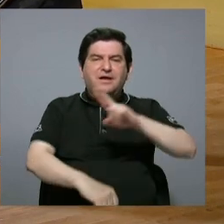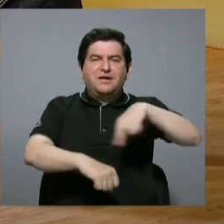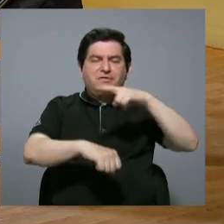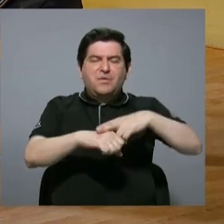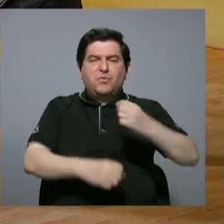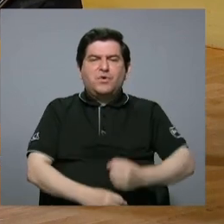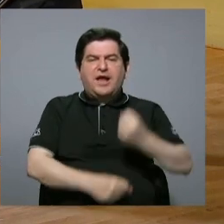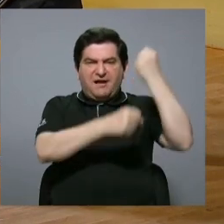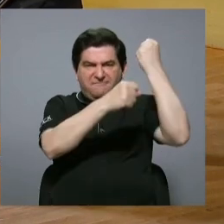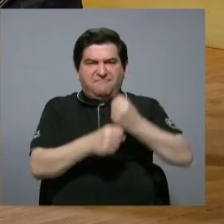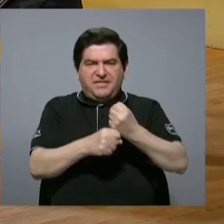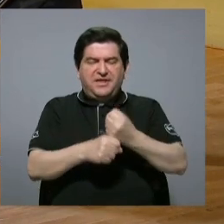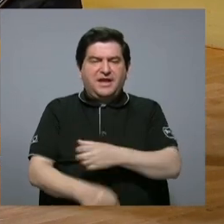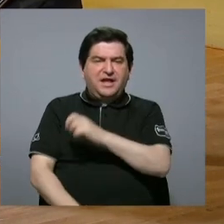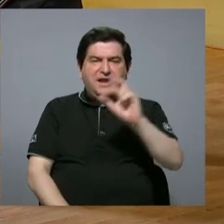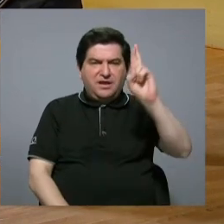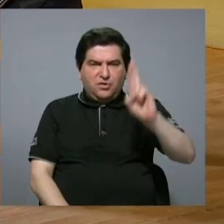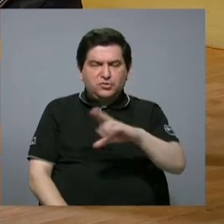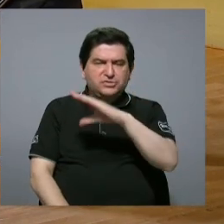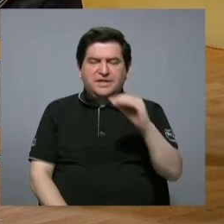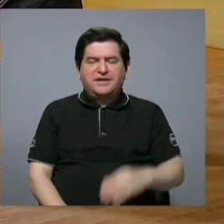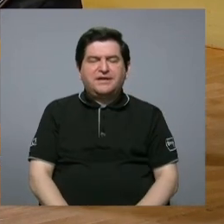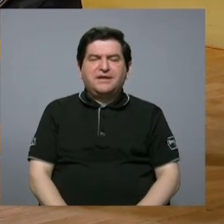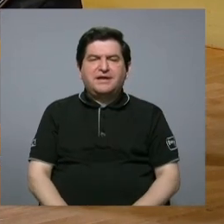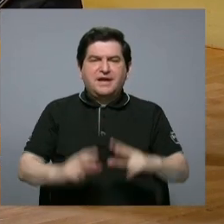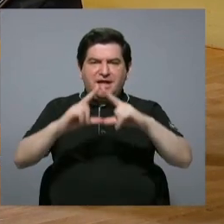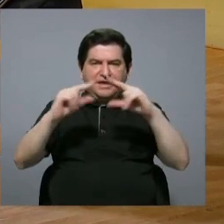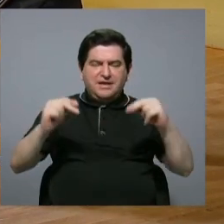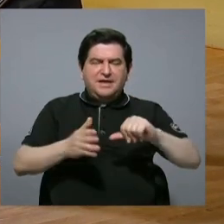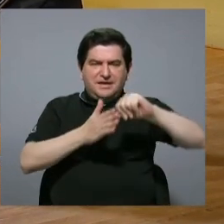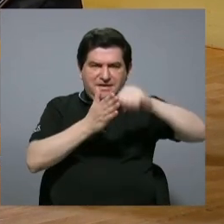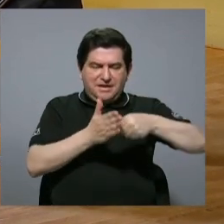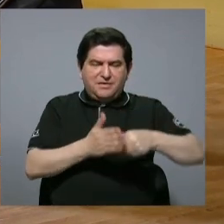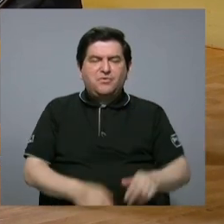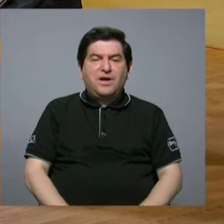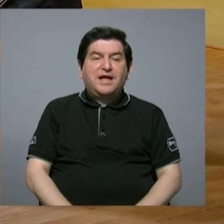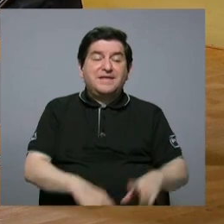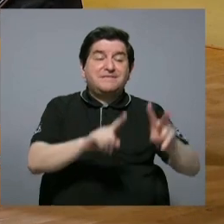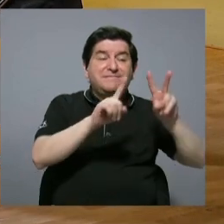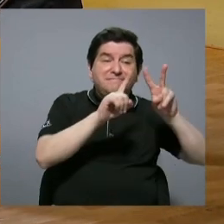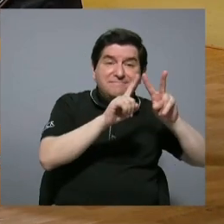que Costa Rica y Nicaragua insiste que el partido de Nicoya